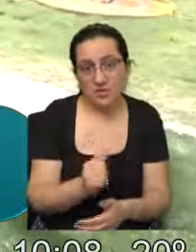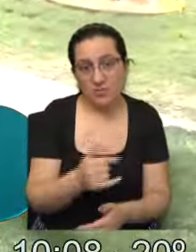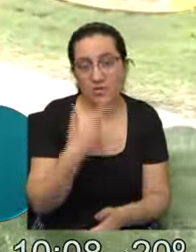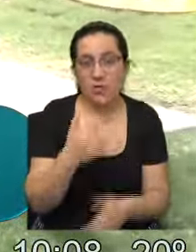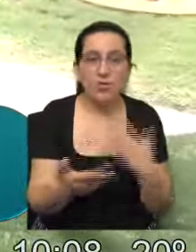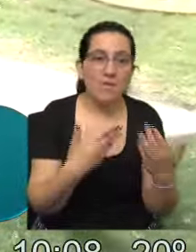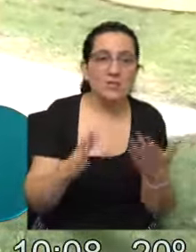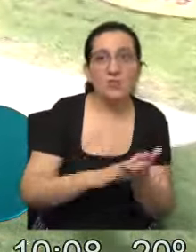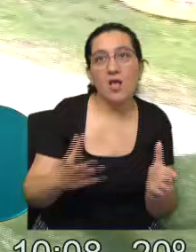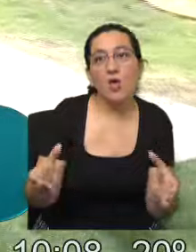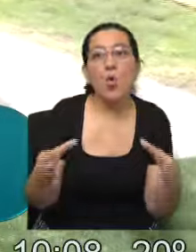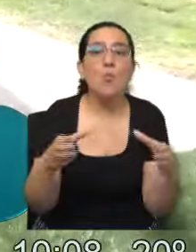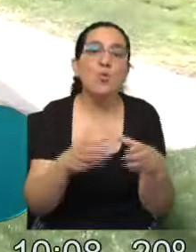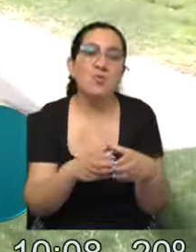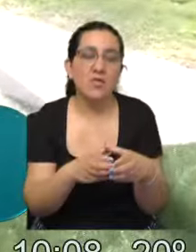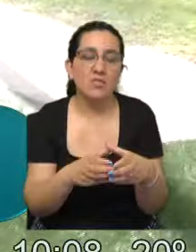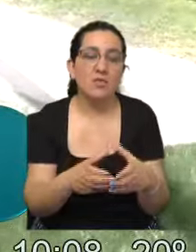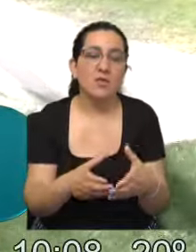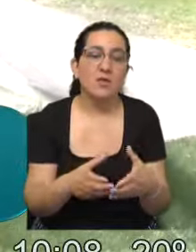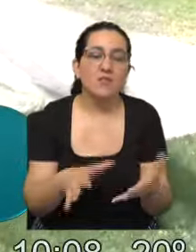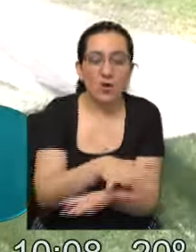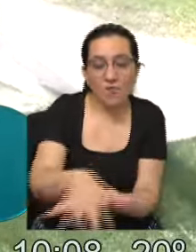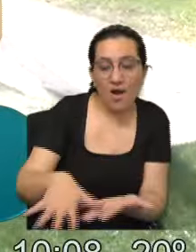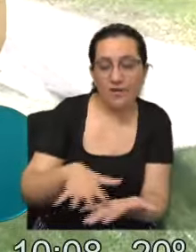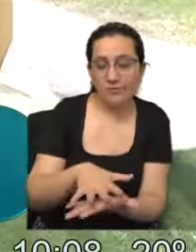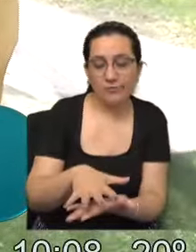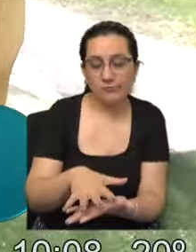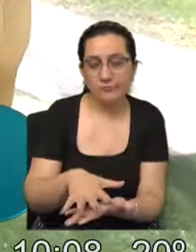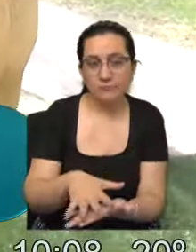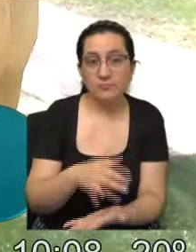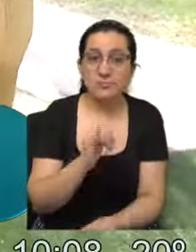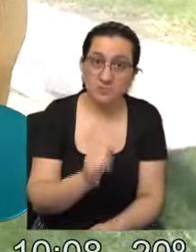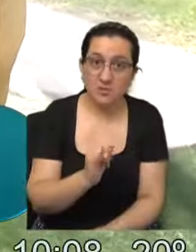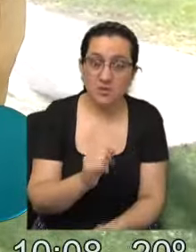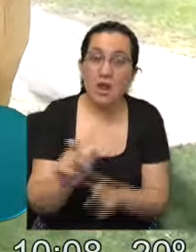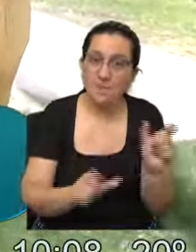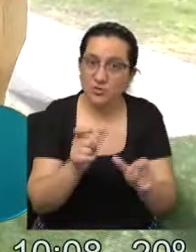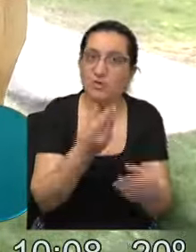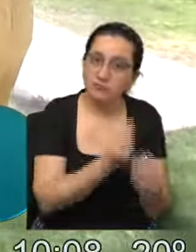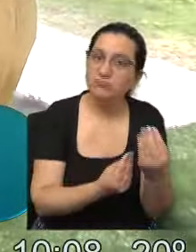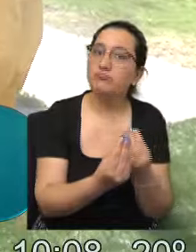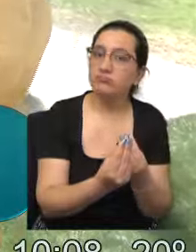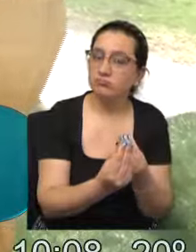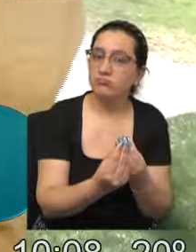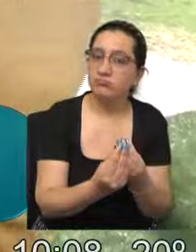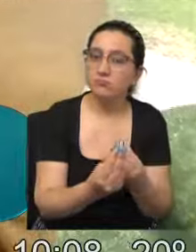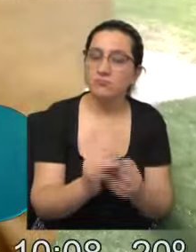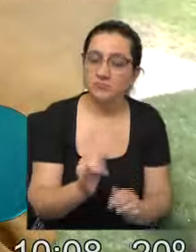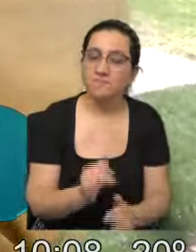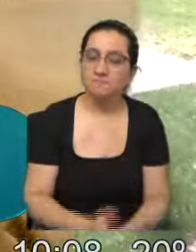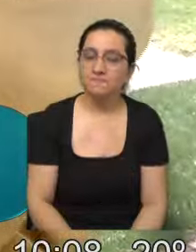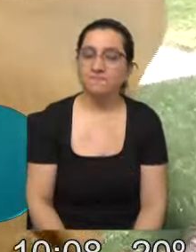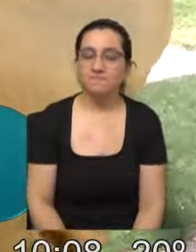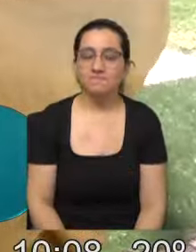uno habla de la comunidad y las reacciones de la comunidad los barrios Eh sí la gente es de ponerse mayoritariamente en el